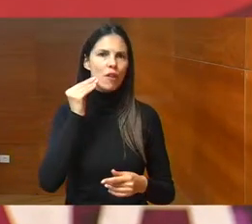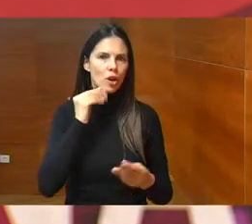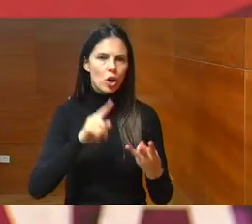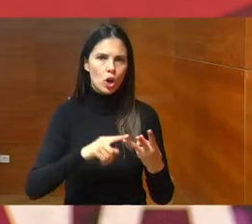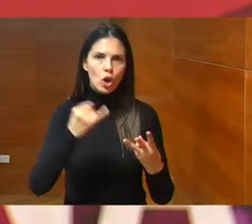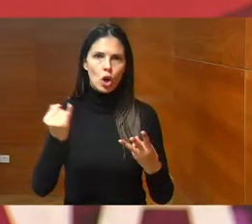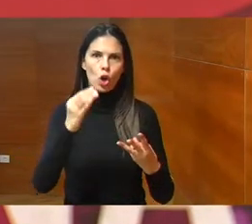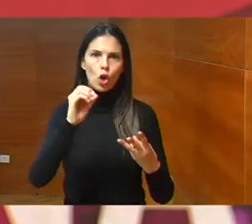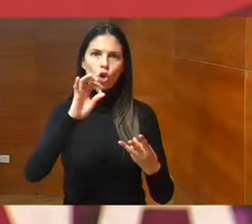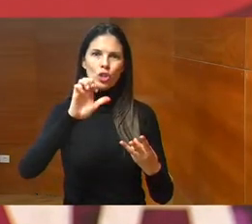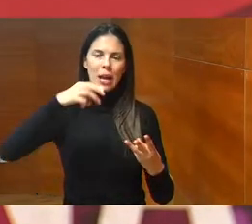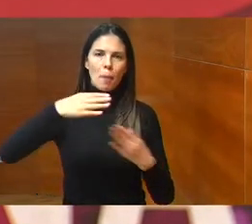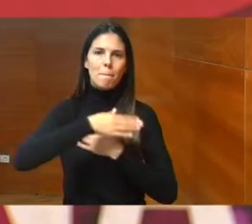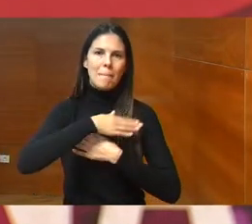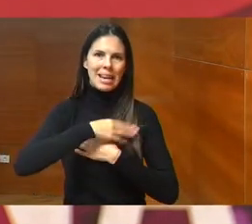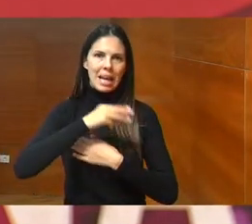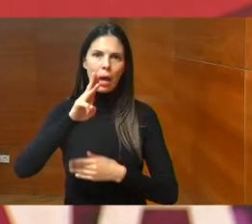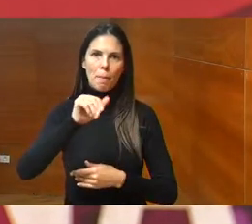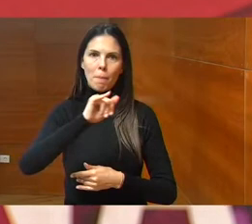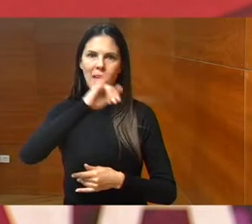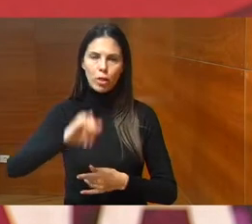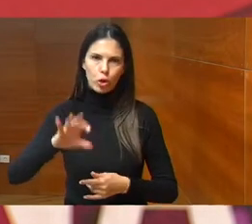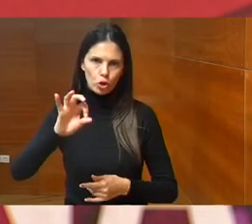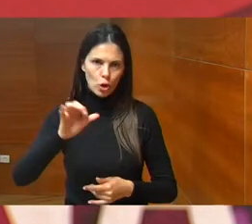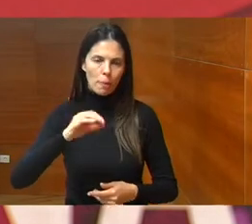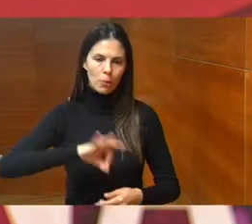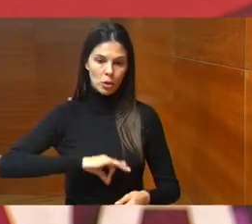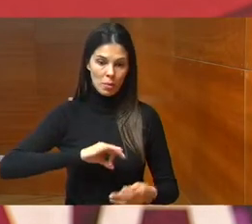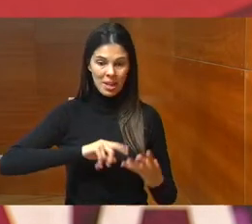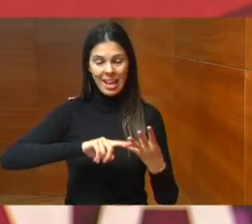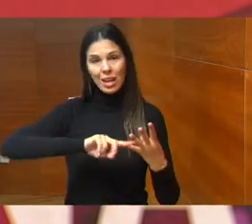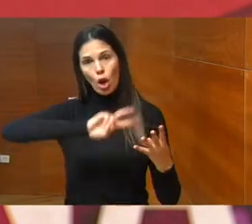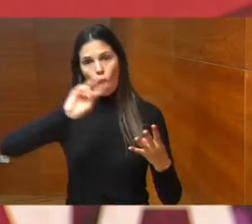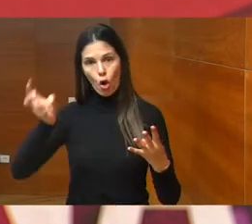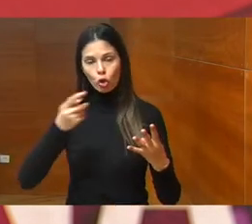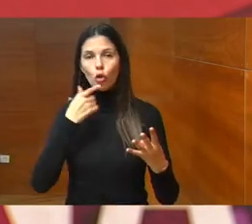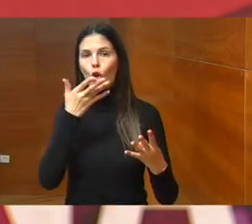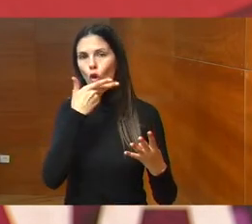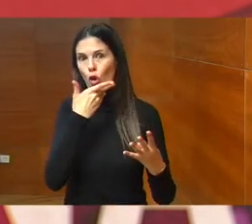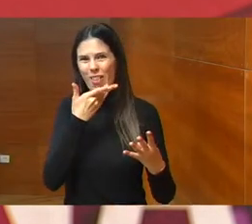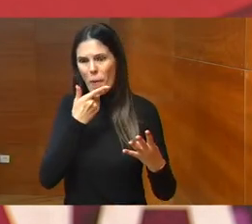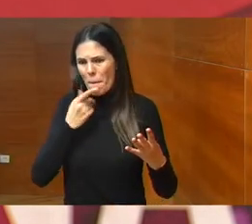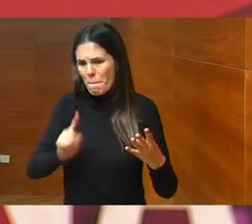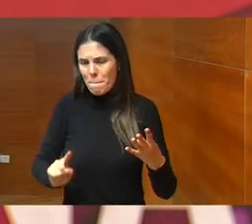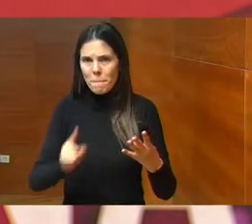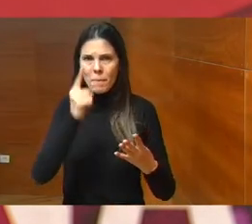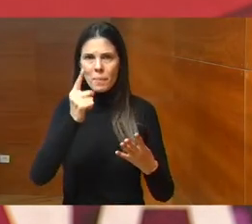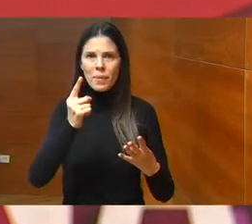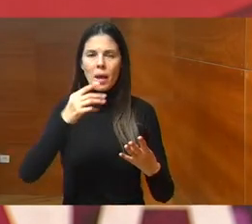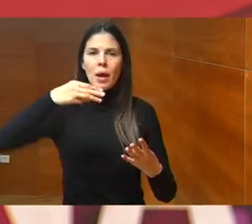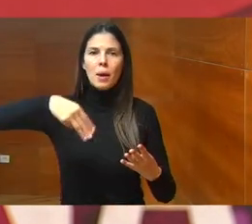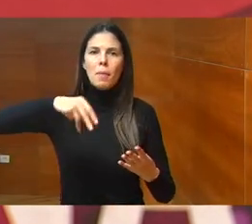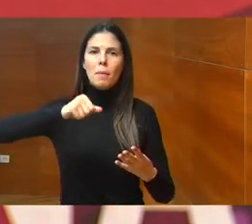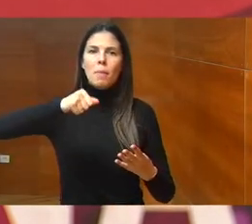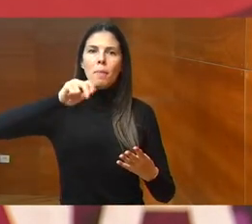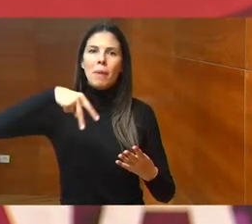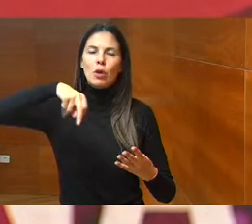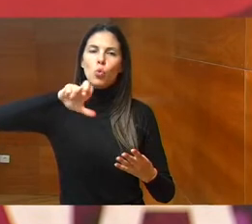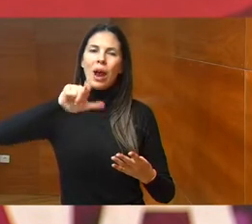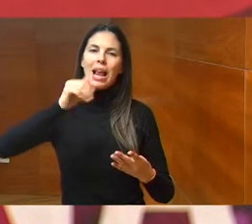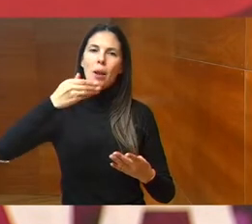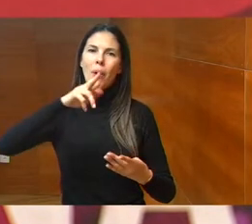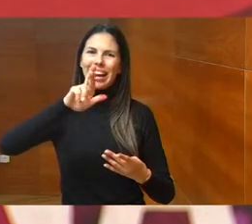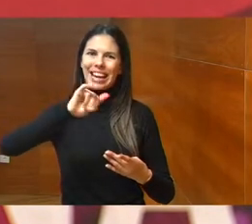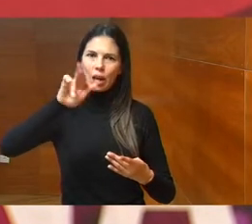pazmomontes de pontevedra y no tan relevante pero muy cocido como pioneiro Manuel barreiro Álvarez mayor